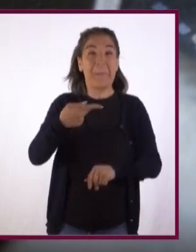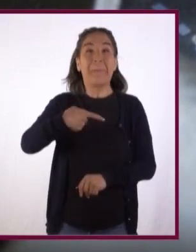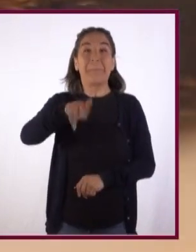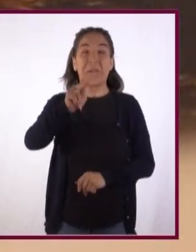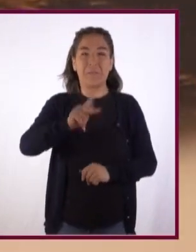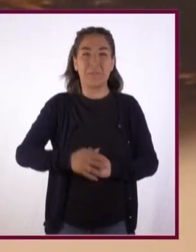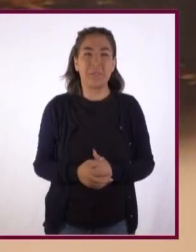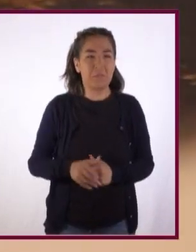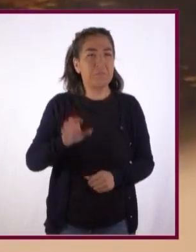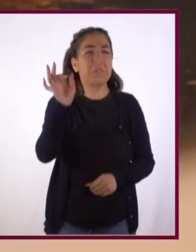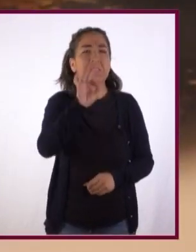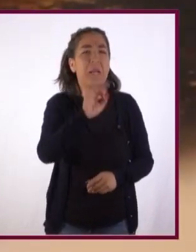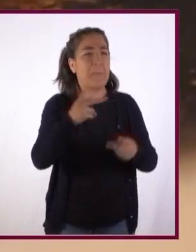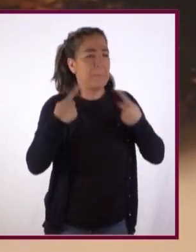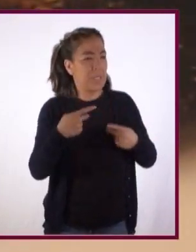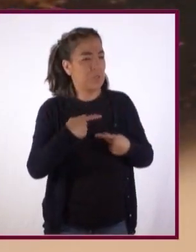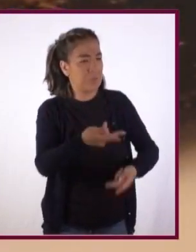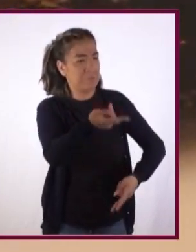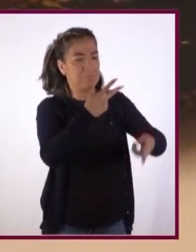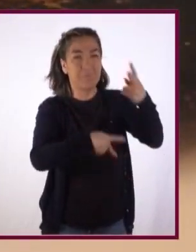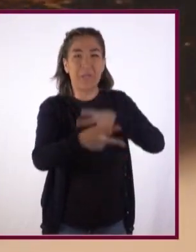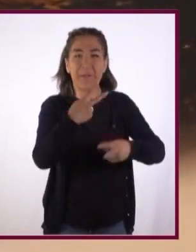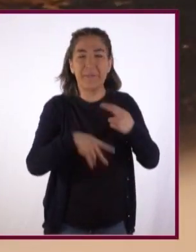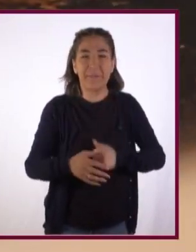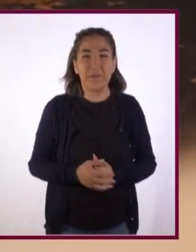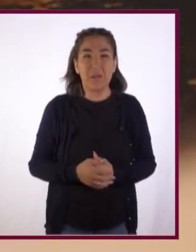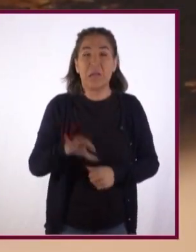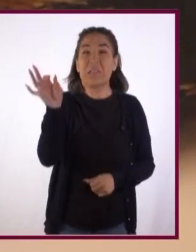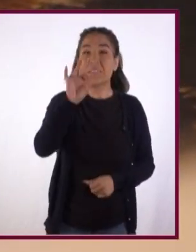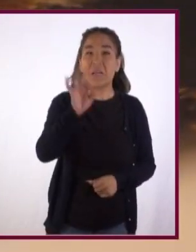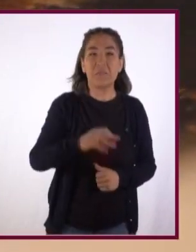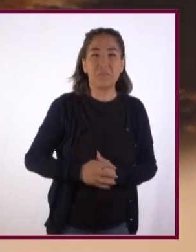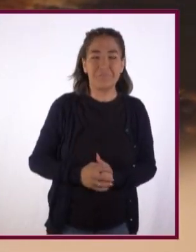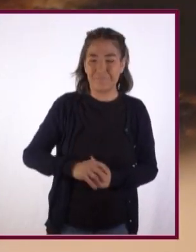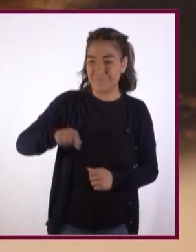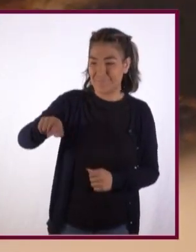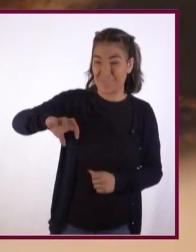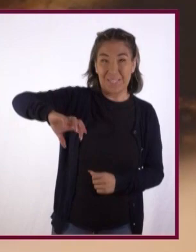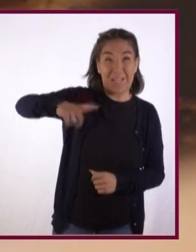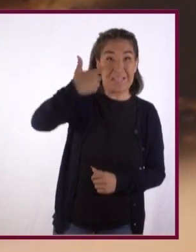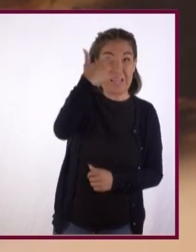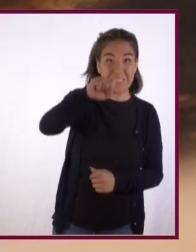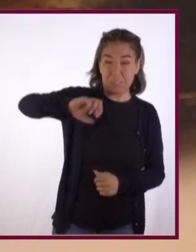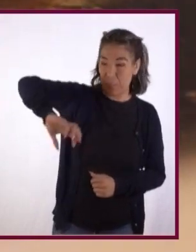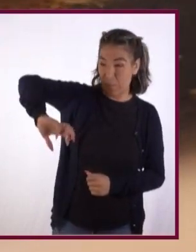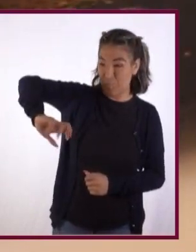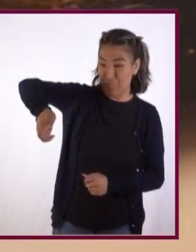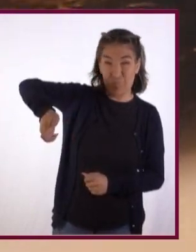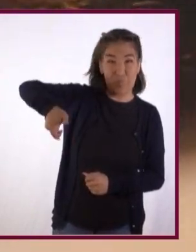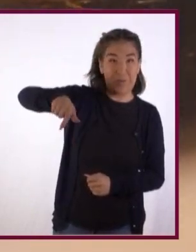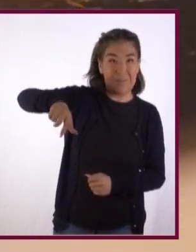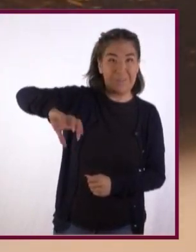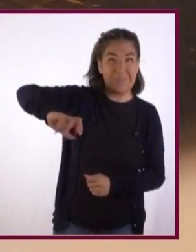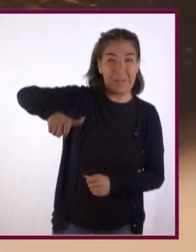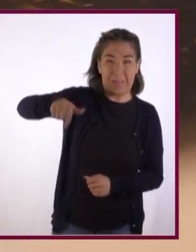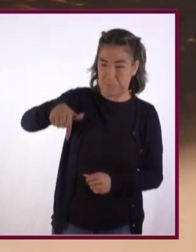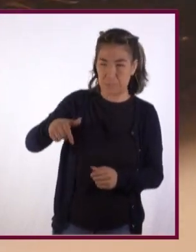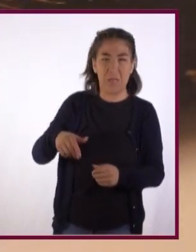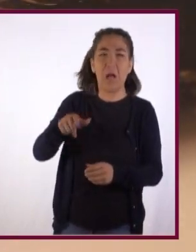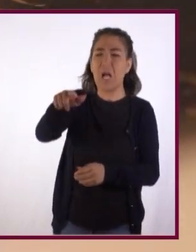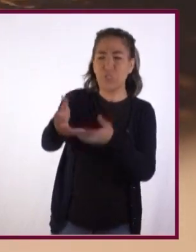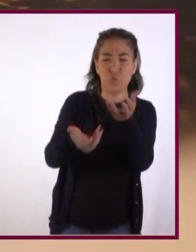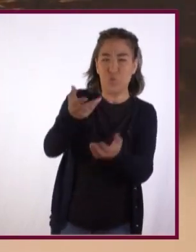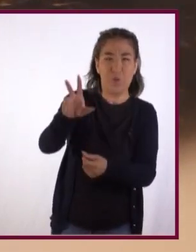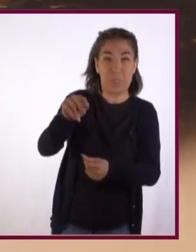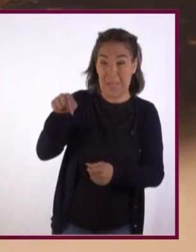Pero si alguien llega y abre repentinamente la llave del gas, directamente del